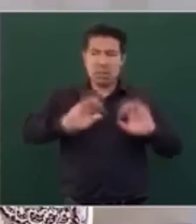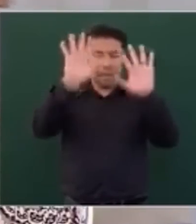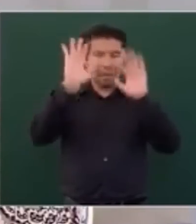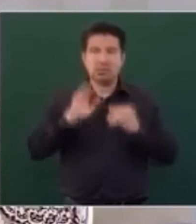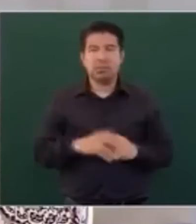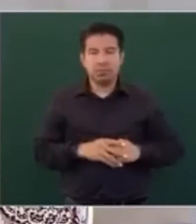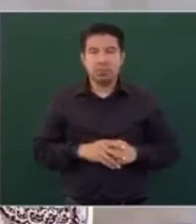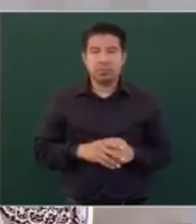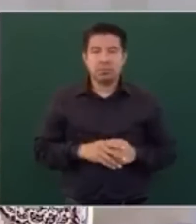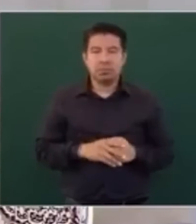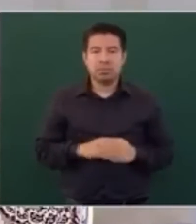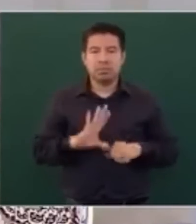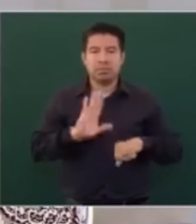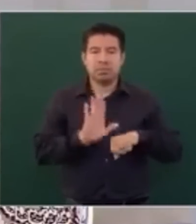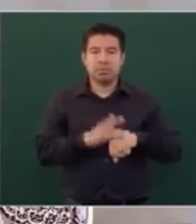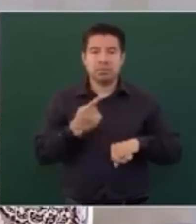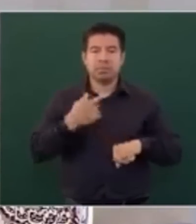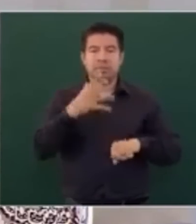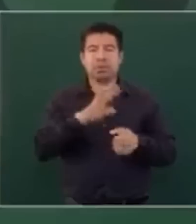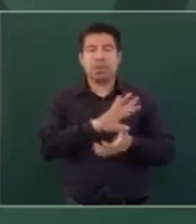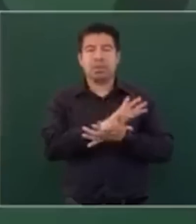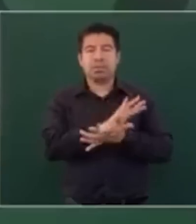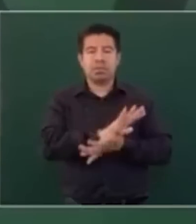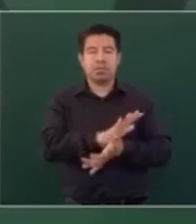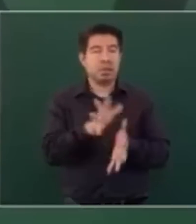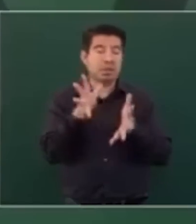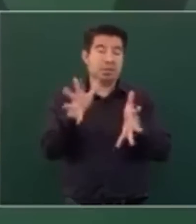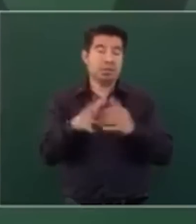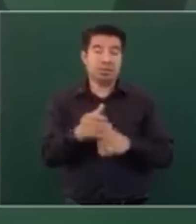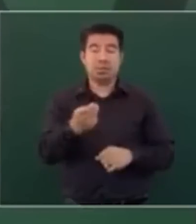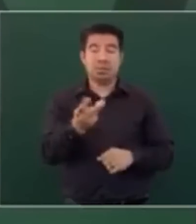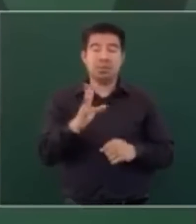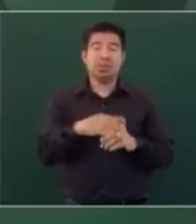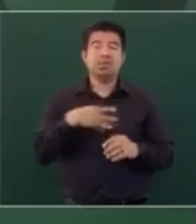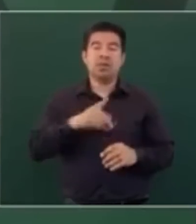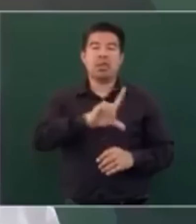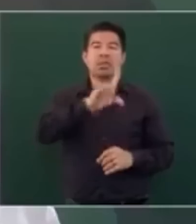porque están menospreciando al pueblo.